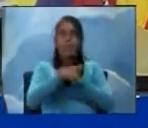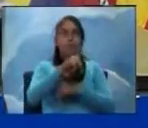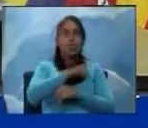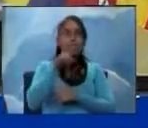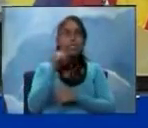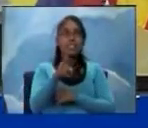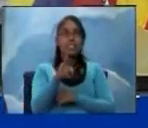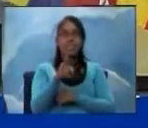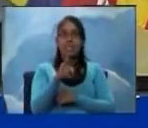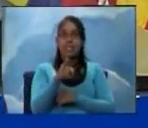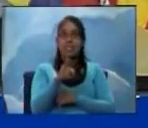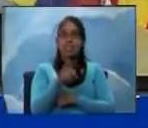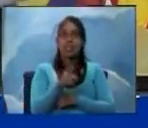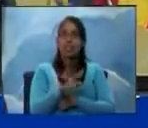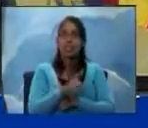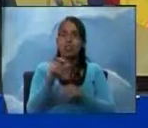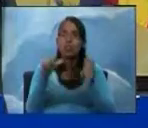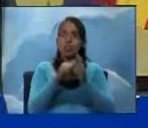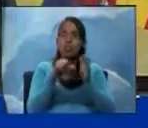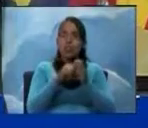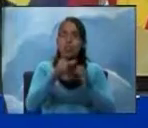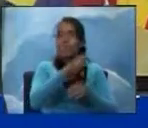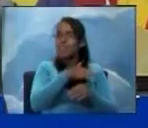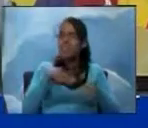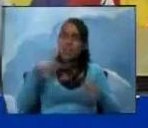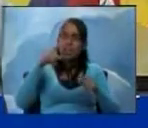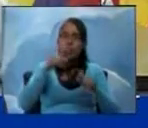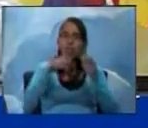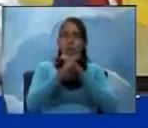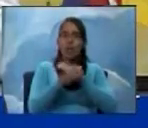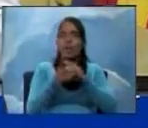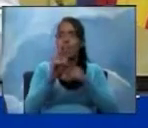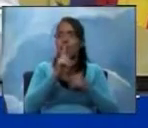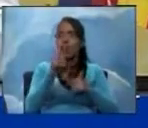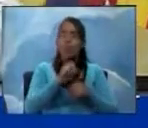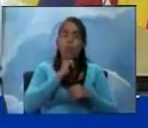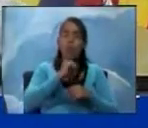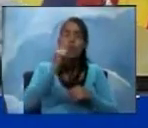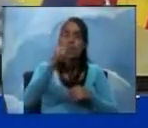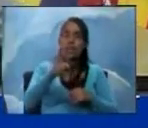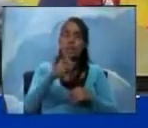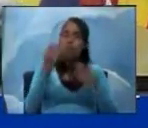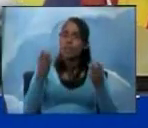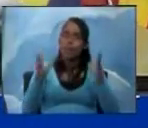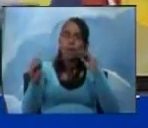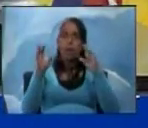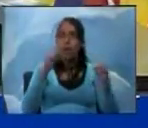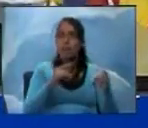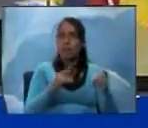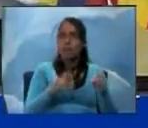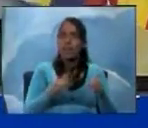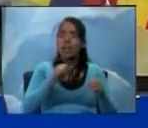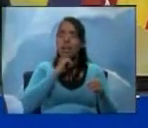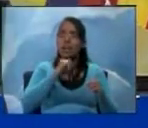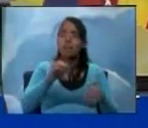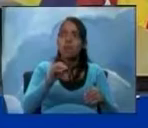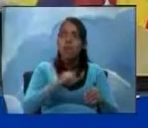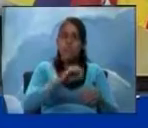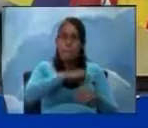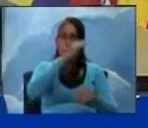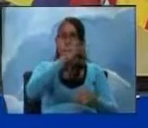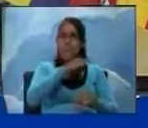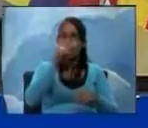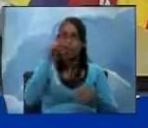ti, Gadareno, donde quiera que tú vayas, no eres tú el que va a hablar, es mi